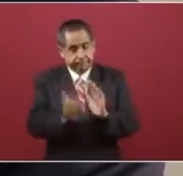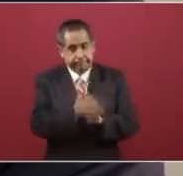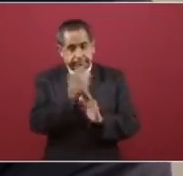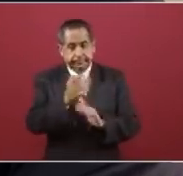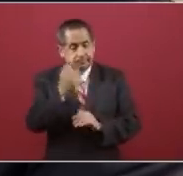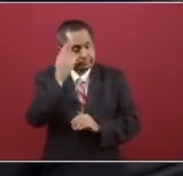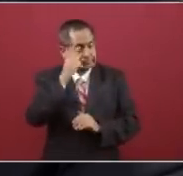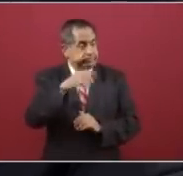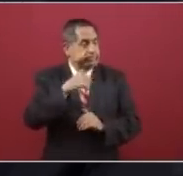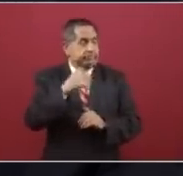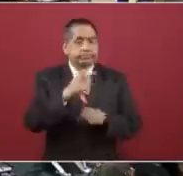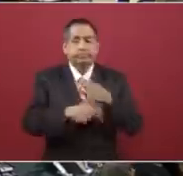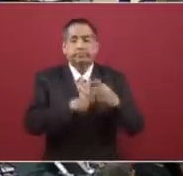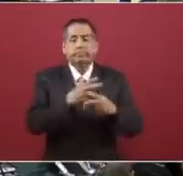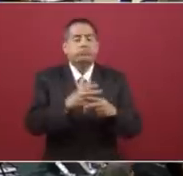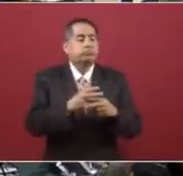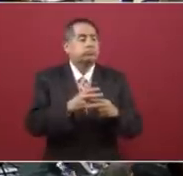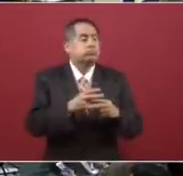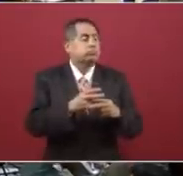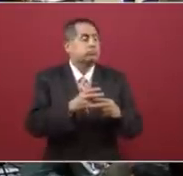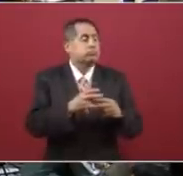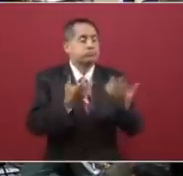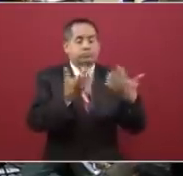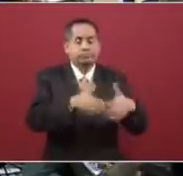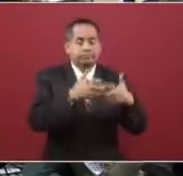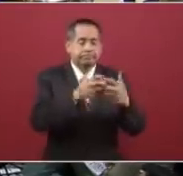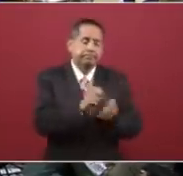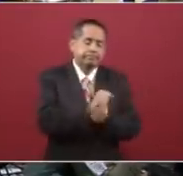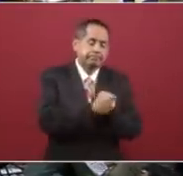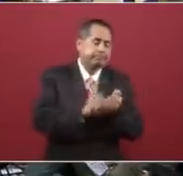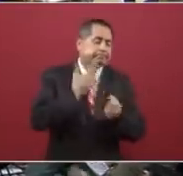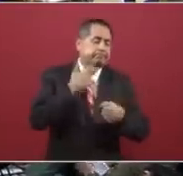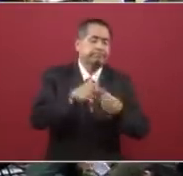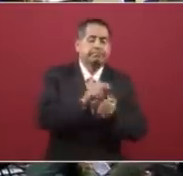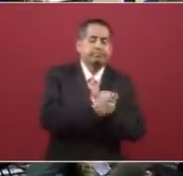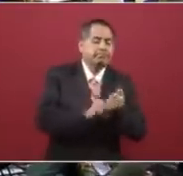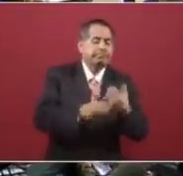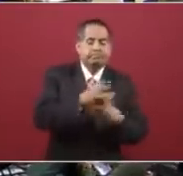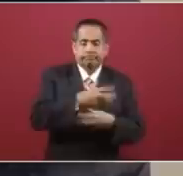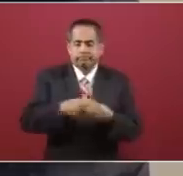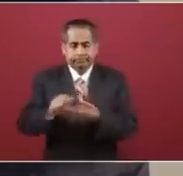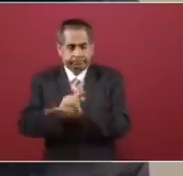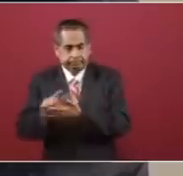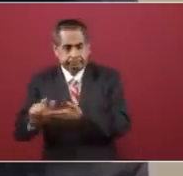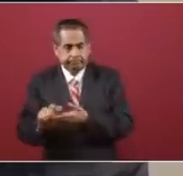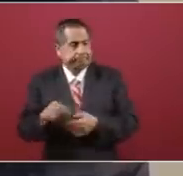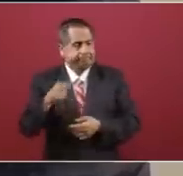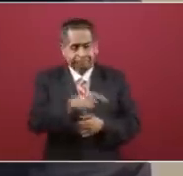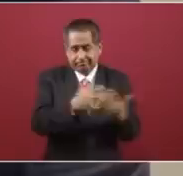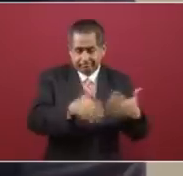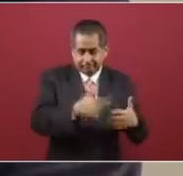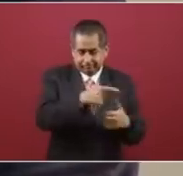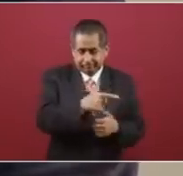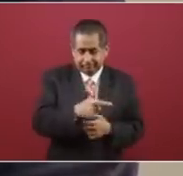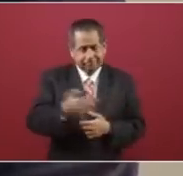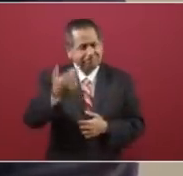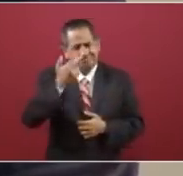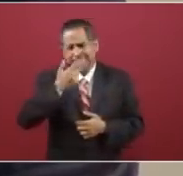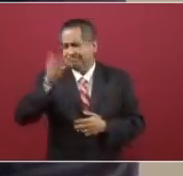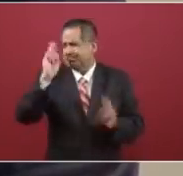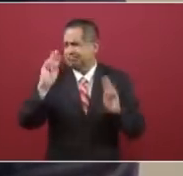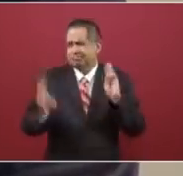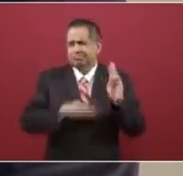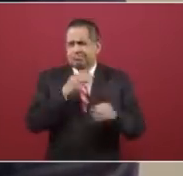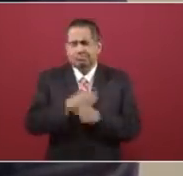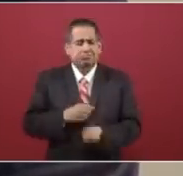de la refinería son las mejores del mundo. Las cuatro